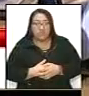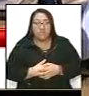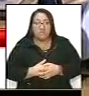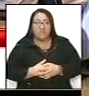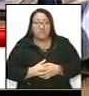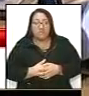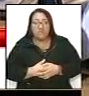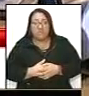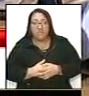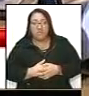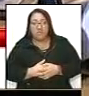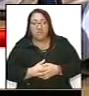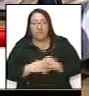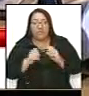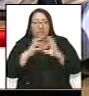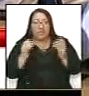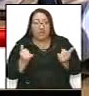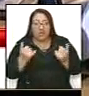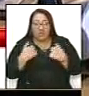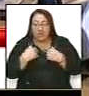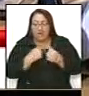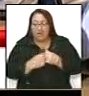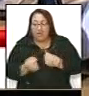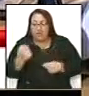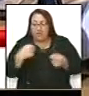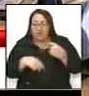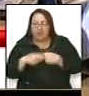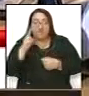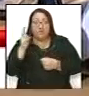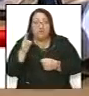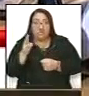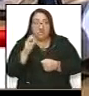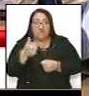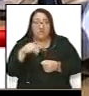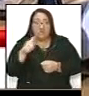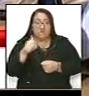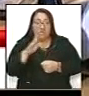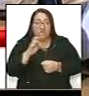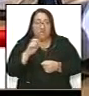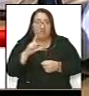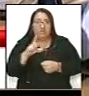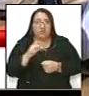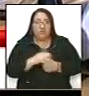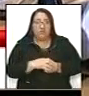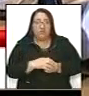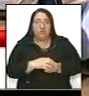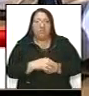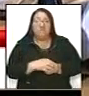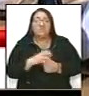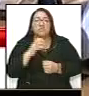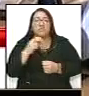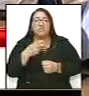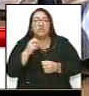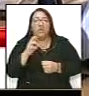el día de hoy contamos con la presencia de la profesora Anabel Epequín Horna,